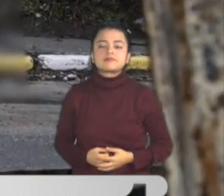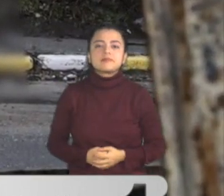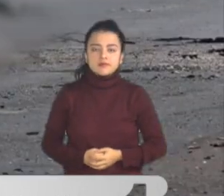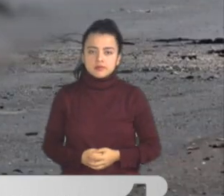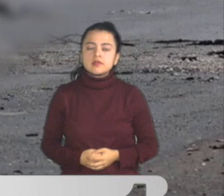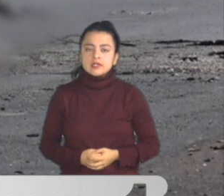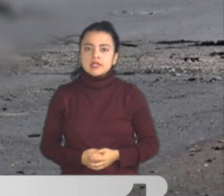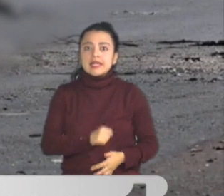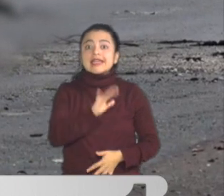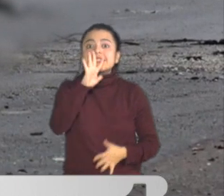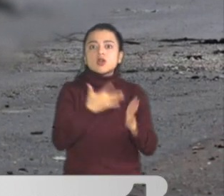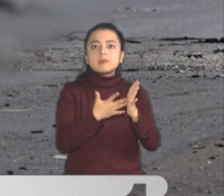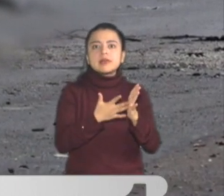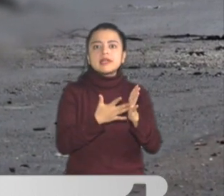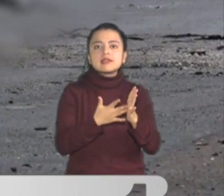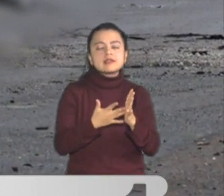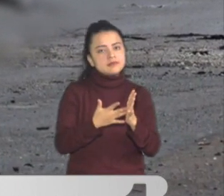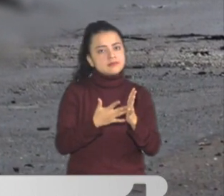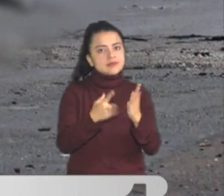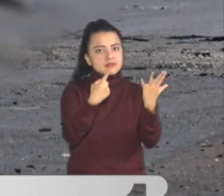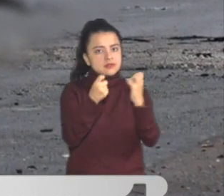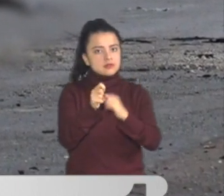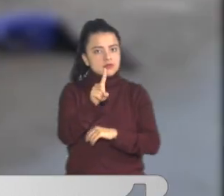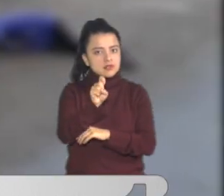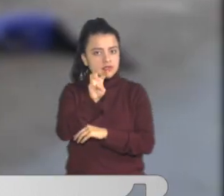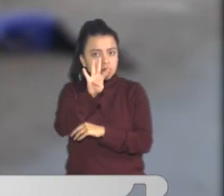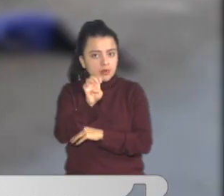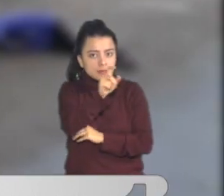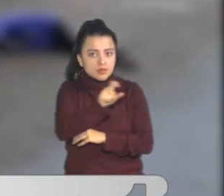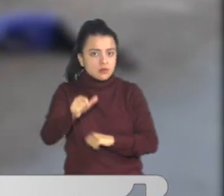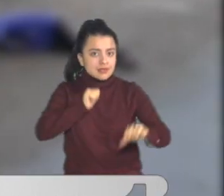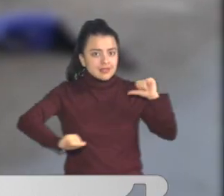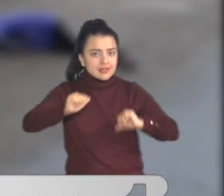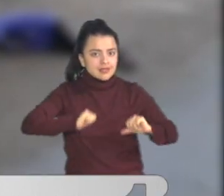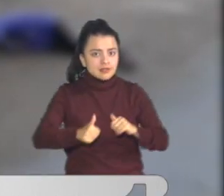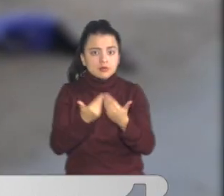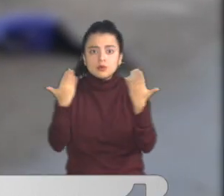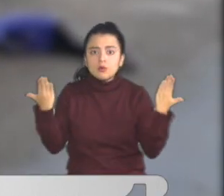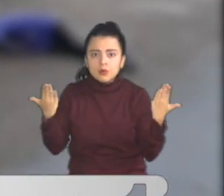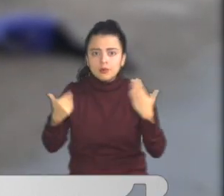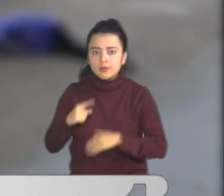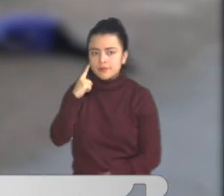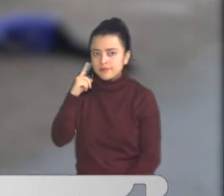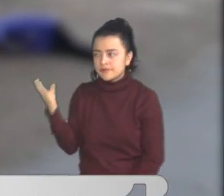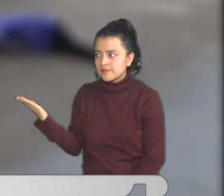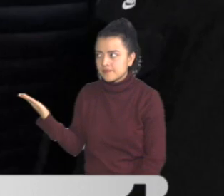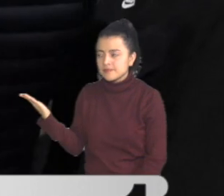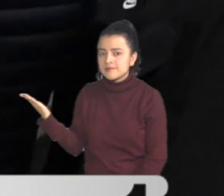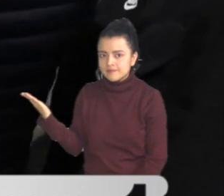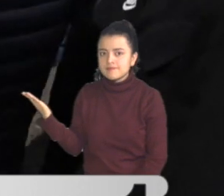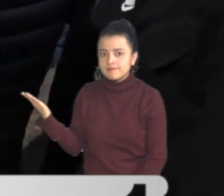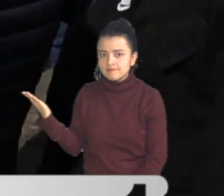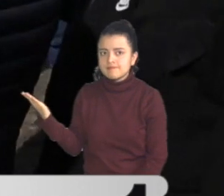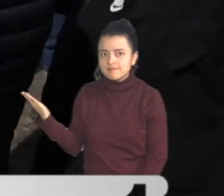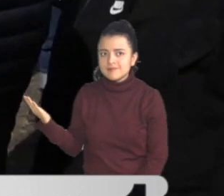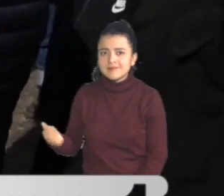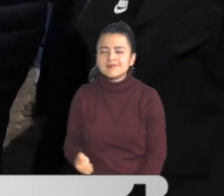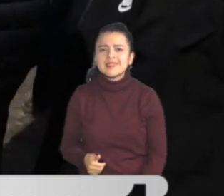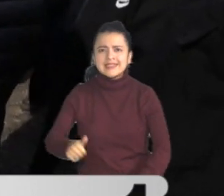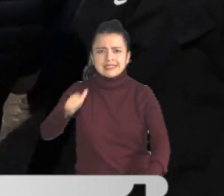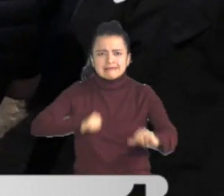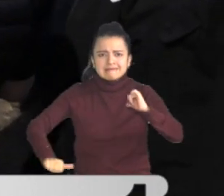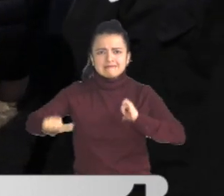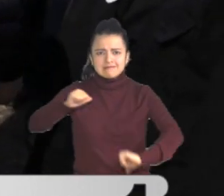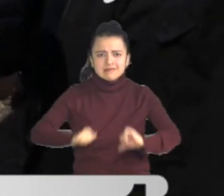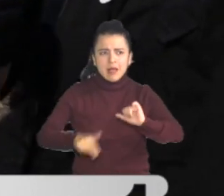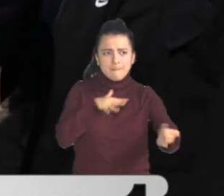5.769 resultaron heridas. El organismo precisó que en total más de 10.403 civiles han sido afectados por